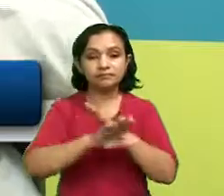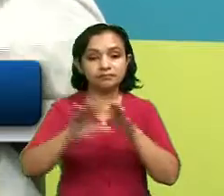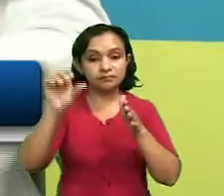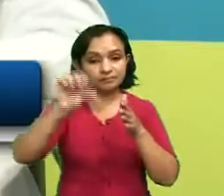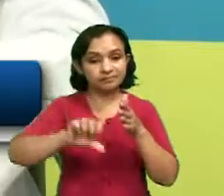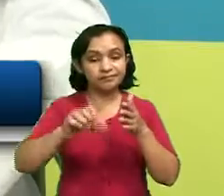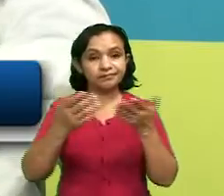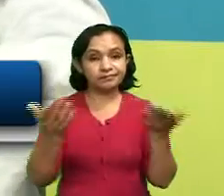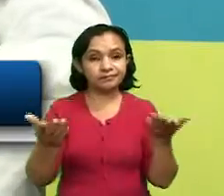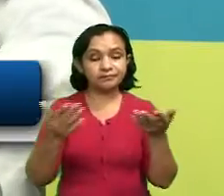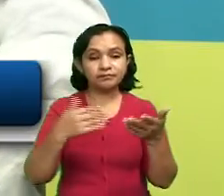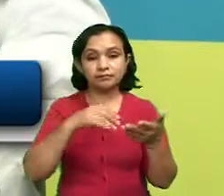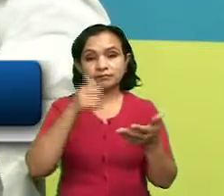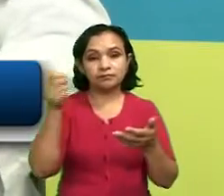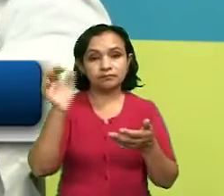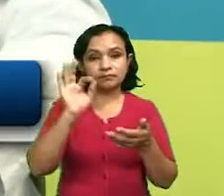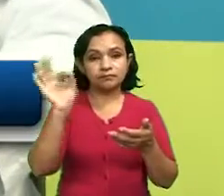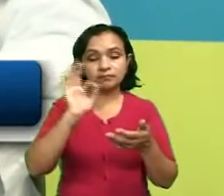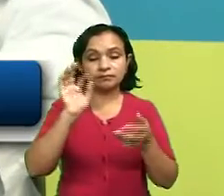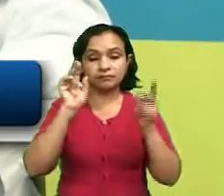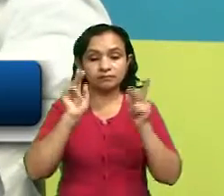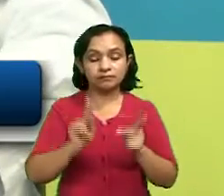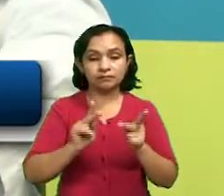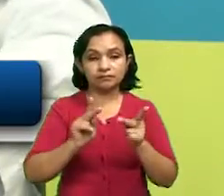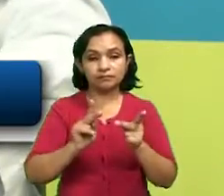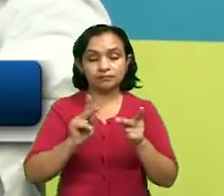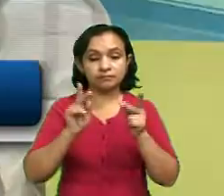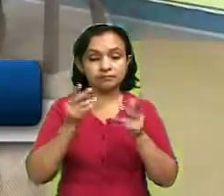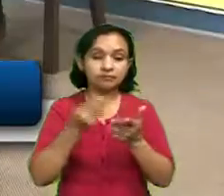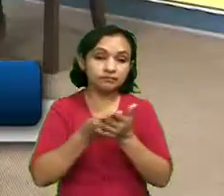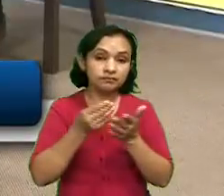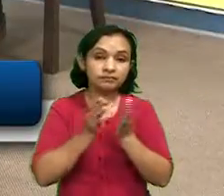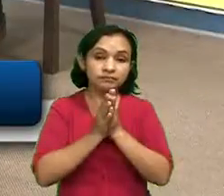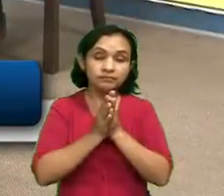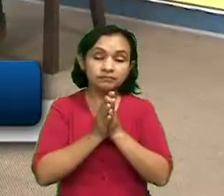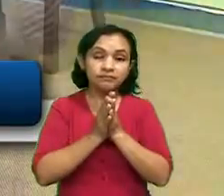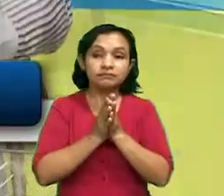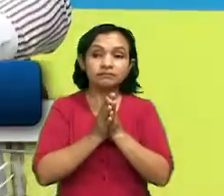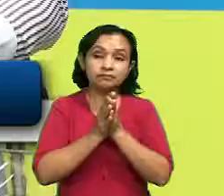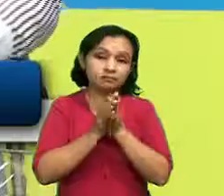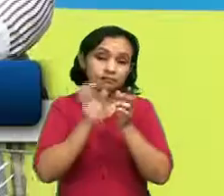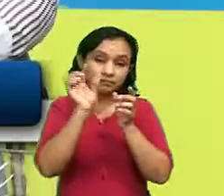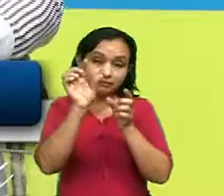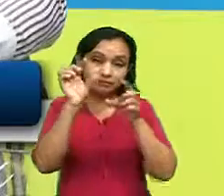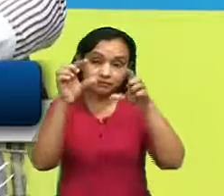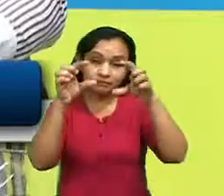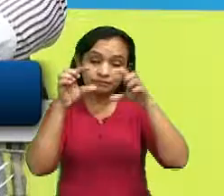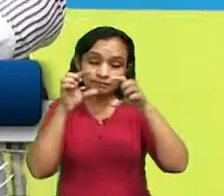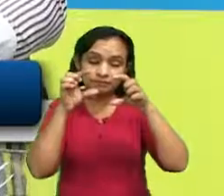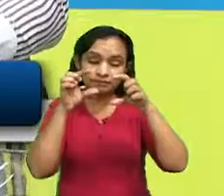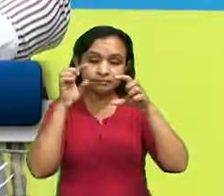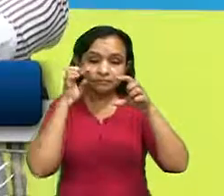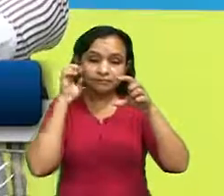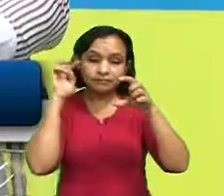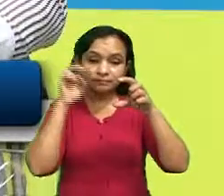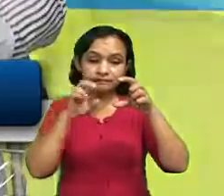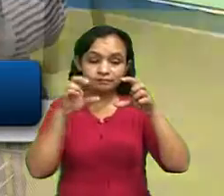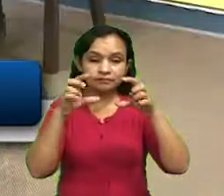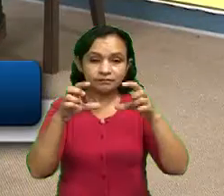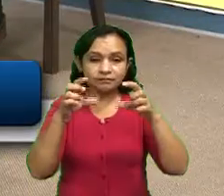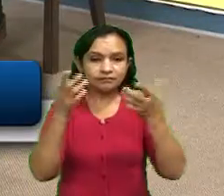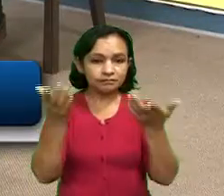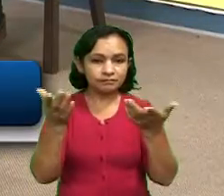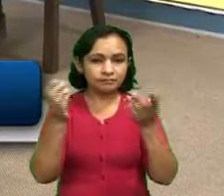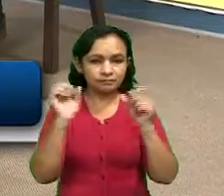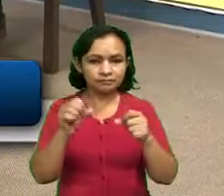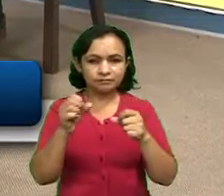Ahora, otra forma puede ser que el comprador, el paciente le diga al farmacéutico, porfa, ¿me puedes enseñar el blister? Solo para ver. Así es. No, claro,